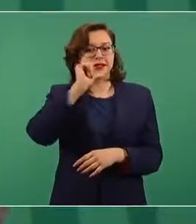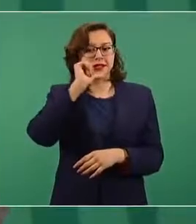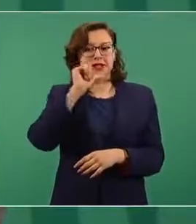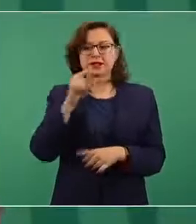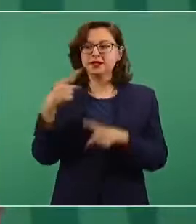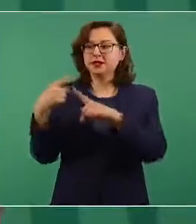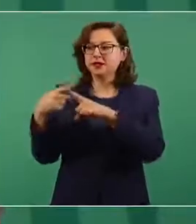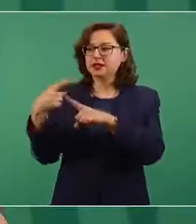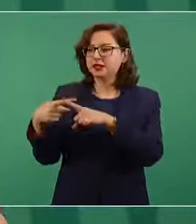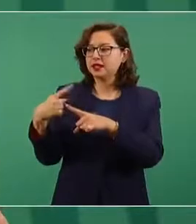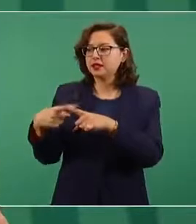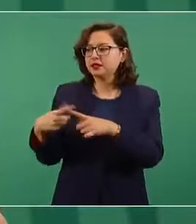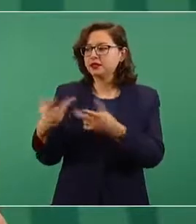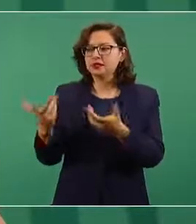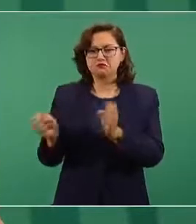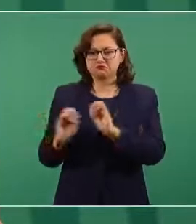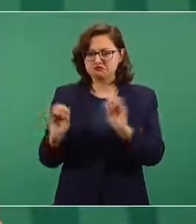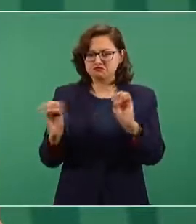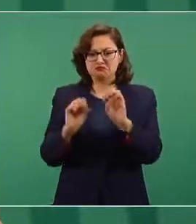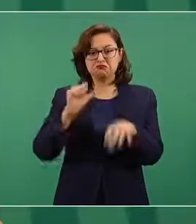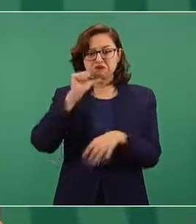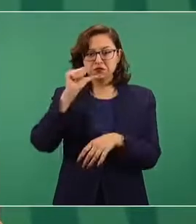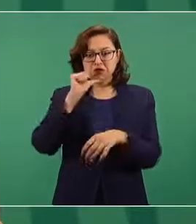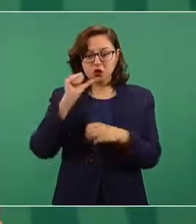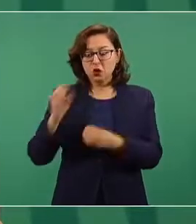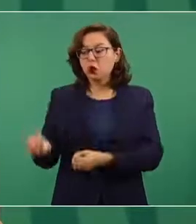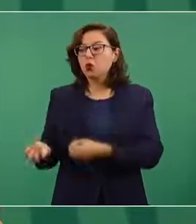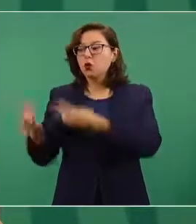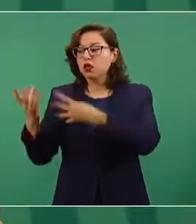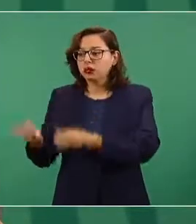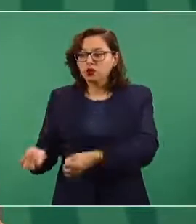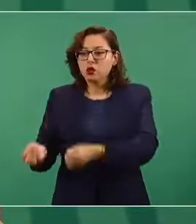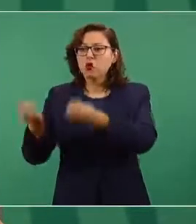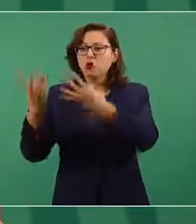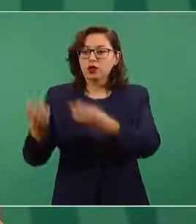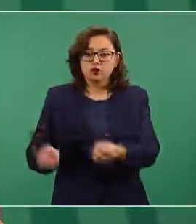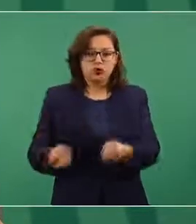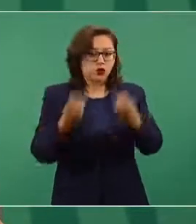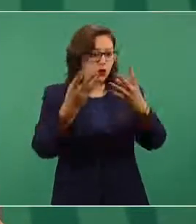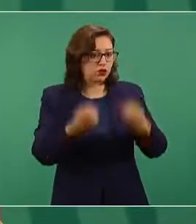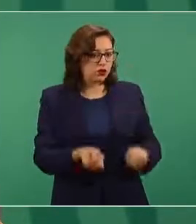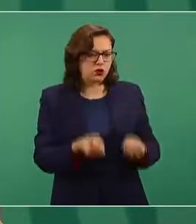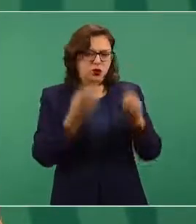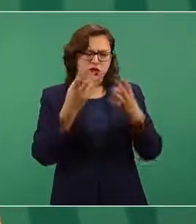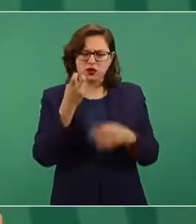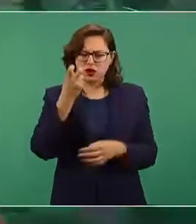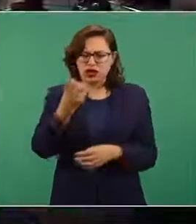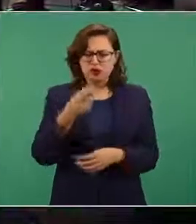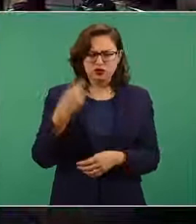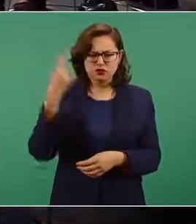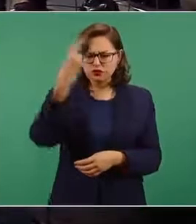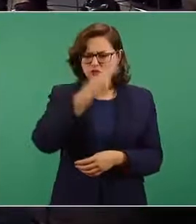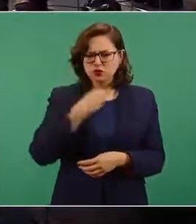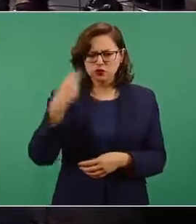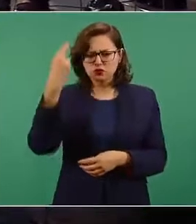ninguna escritura, ningún documento, pero eso es lo que se está haciendo. Desde